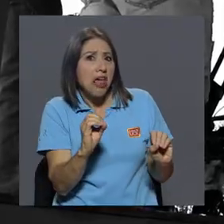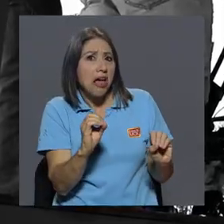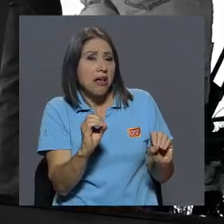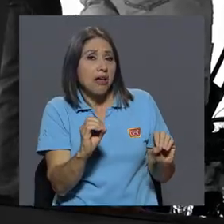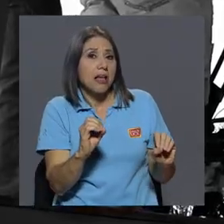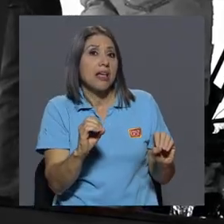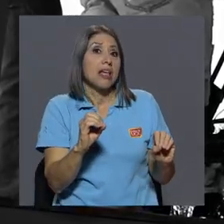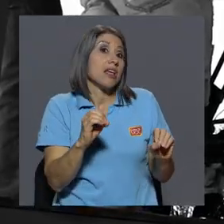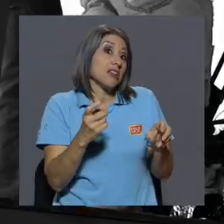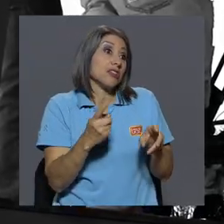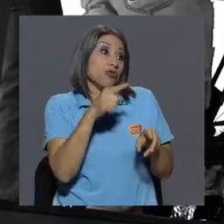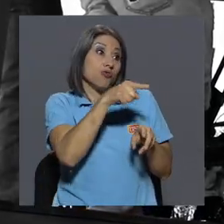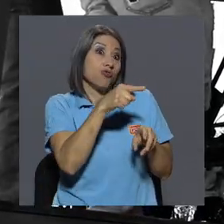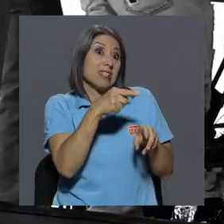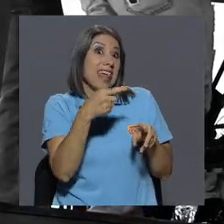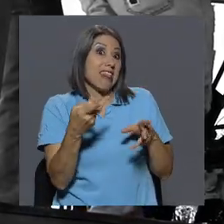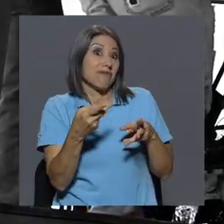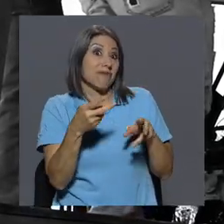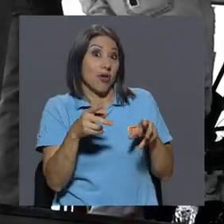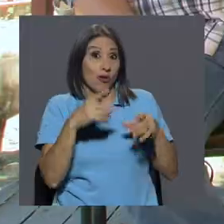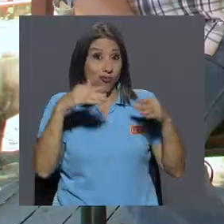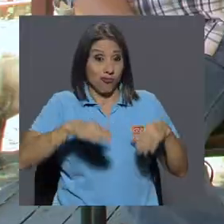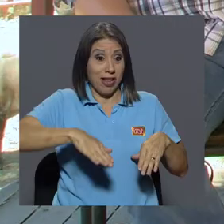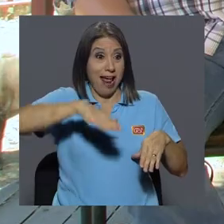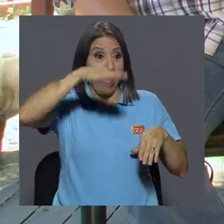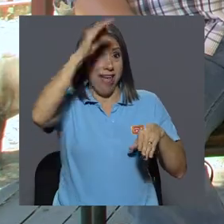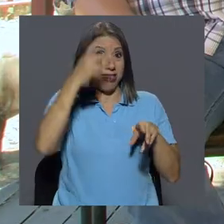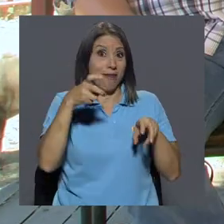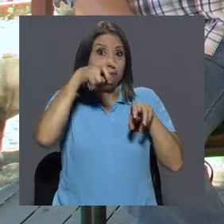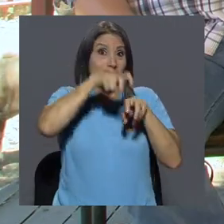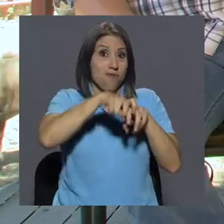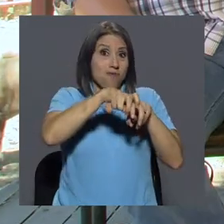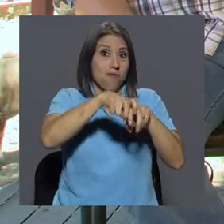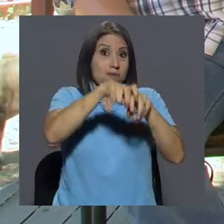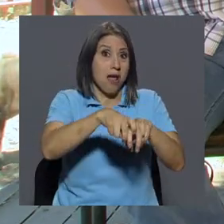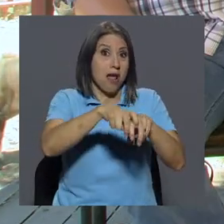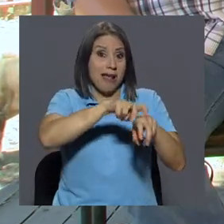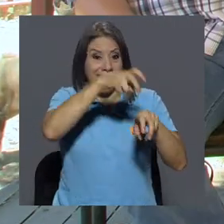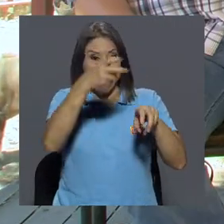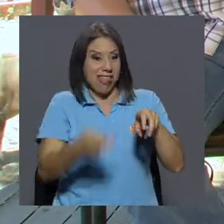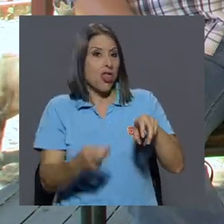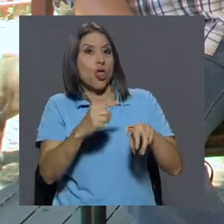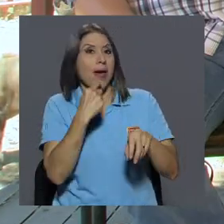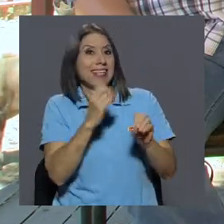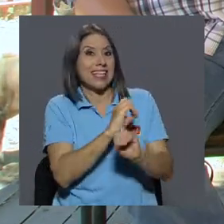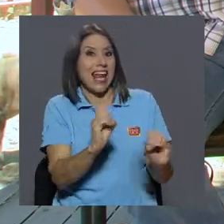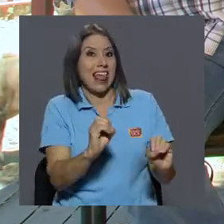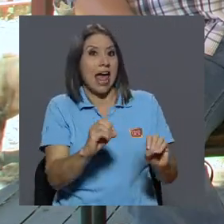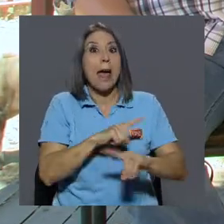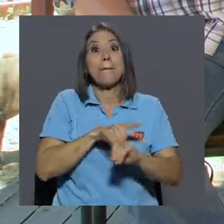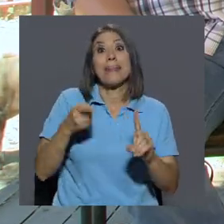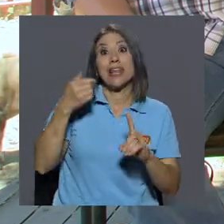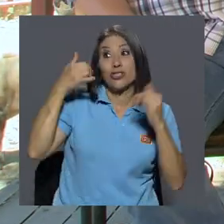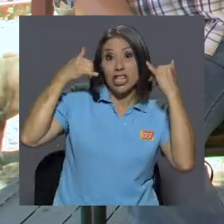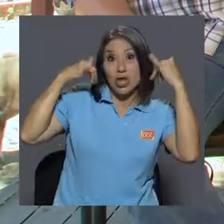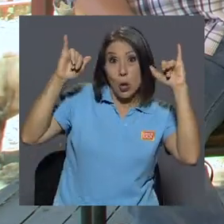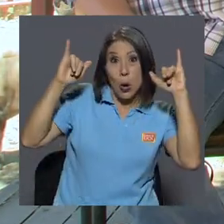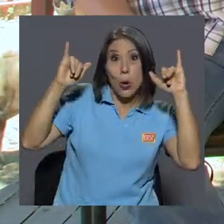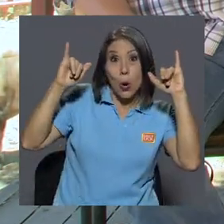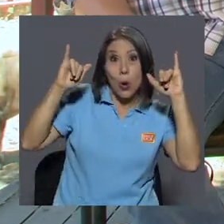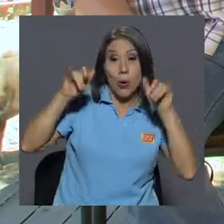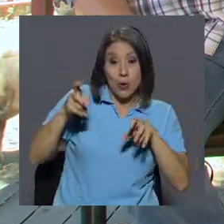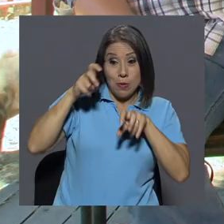usted no lo bota, uno de esos toros, tampoco van a decir nada. Pero si lo bota, uno de esos grandes van a decir, muy grande para ese